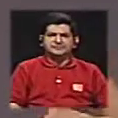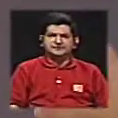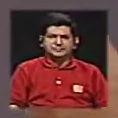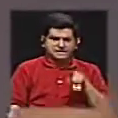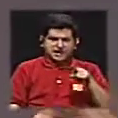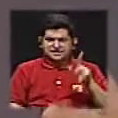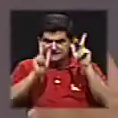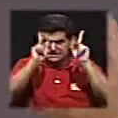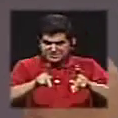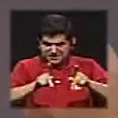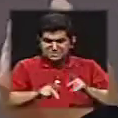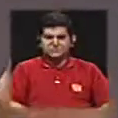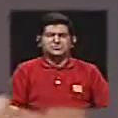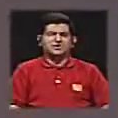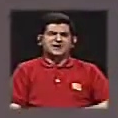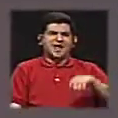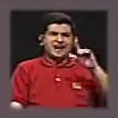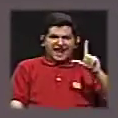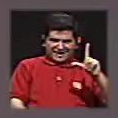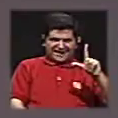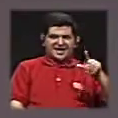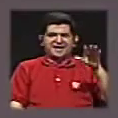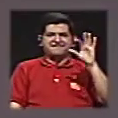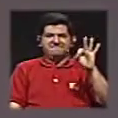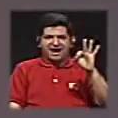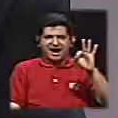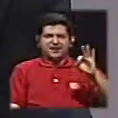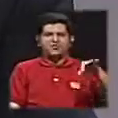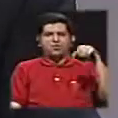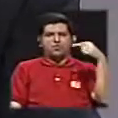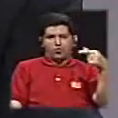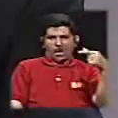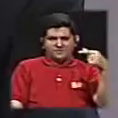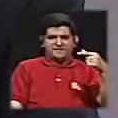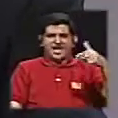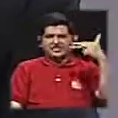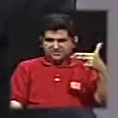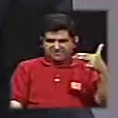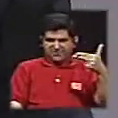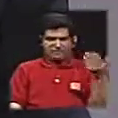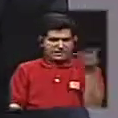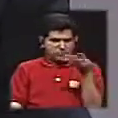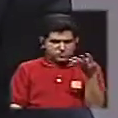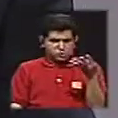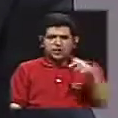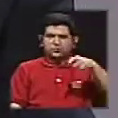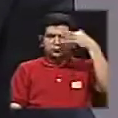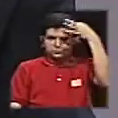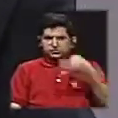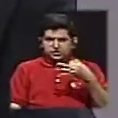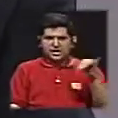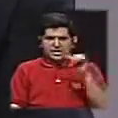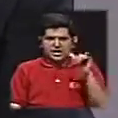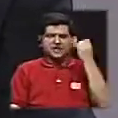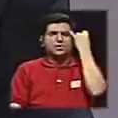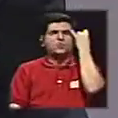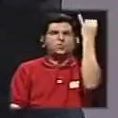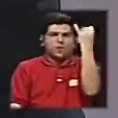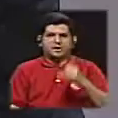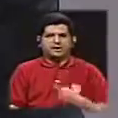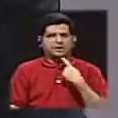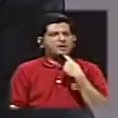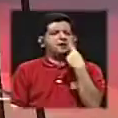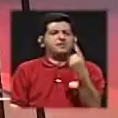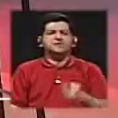Esos señores, Laclé, Fajardo, Guardia, Chaverri, ¿usted coincide con la versión que